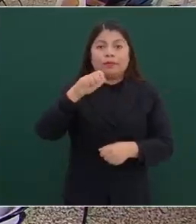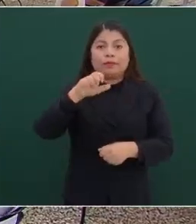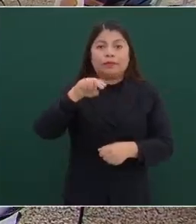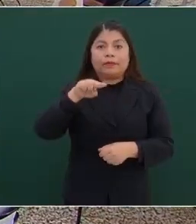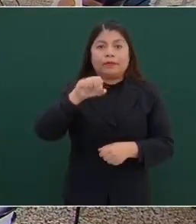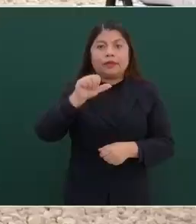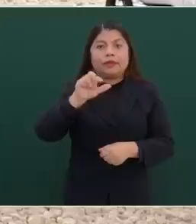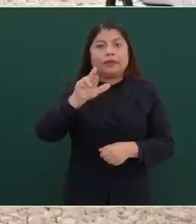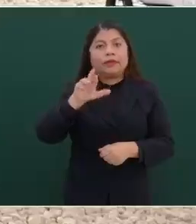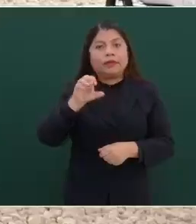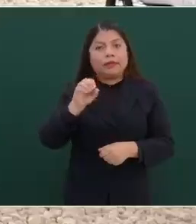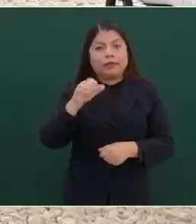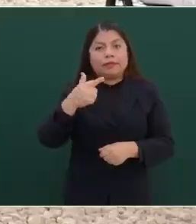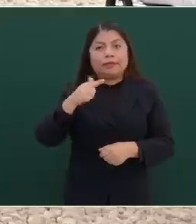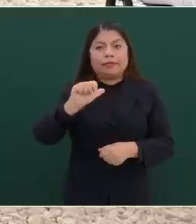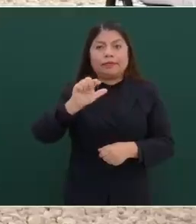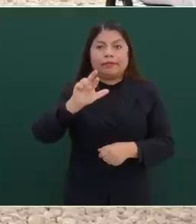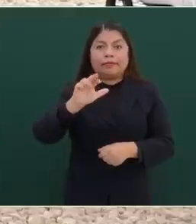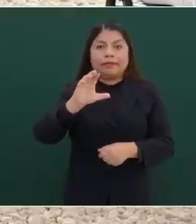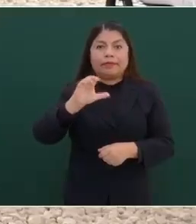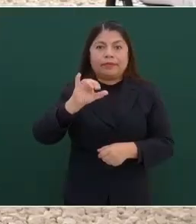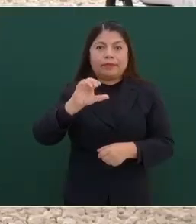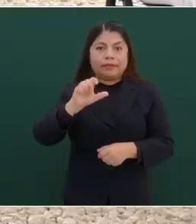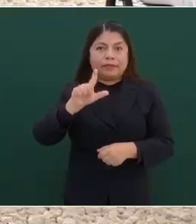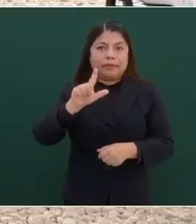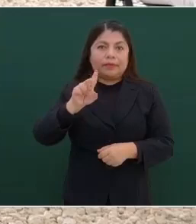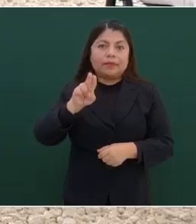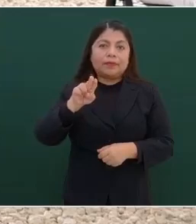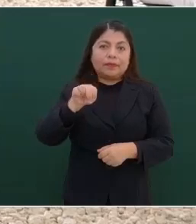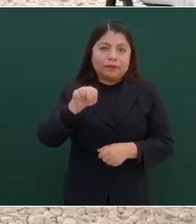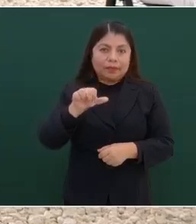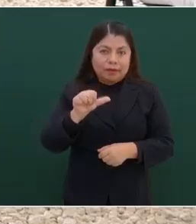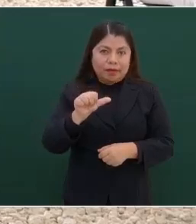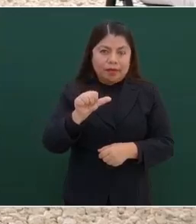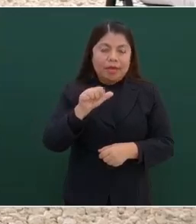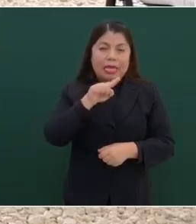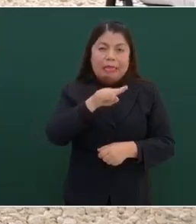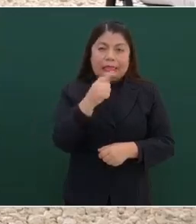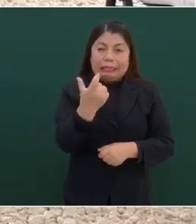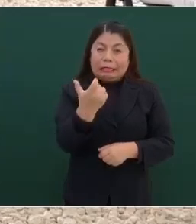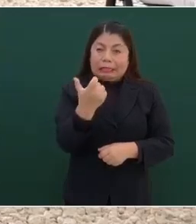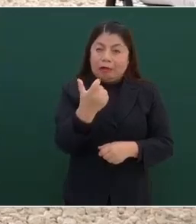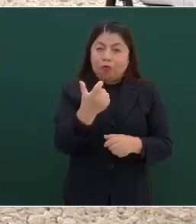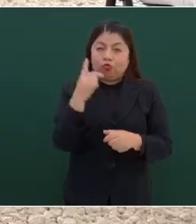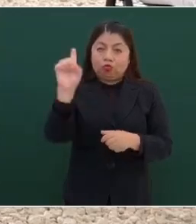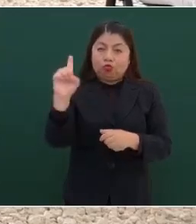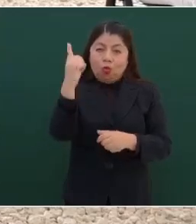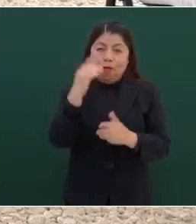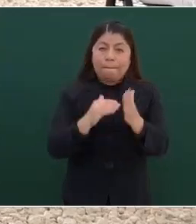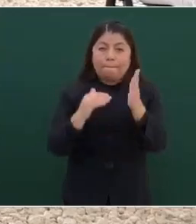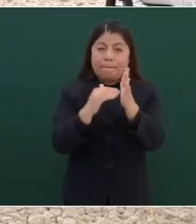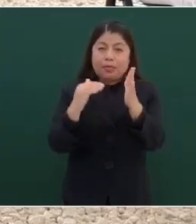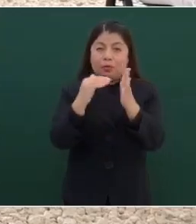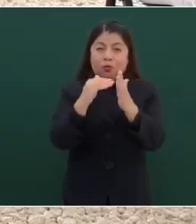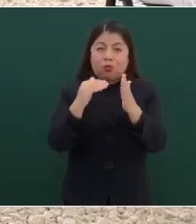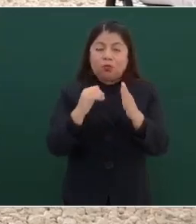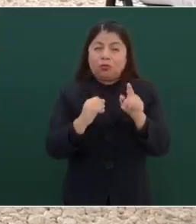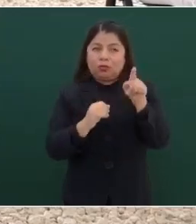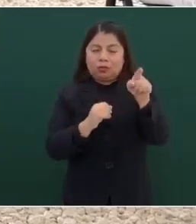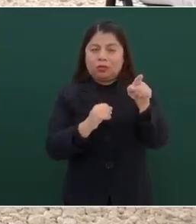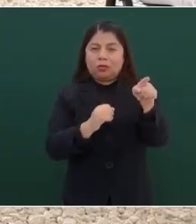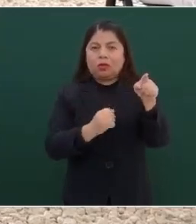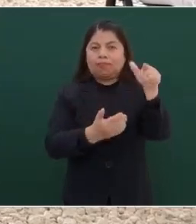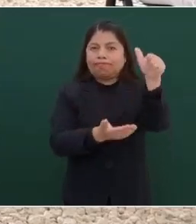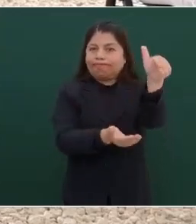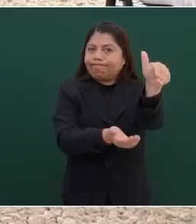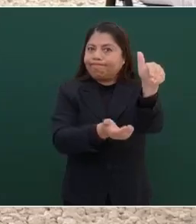Florida. Preguntarle su opinión al respecto y saber si hay más pendientes, si va a haber más bienes que se puedan estar peleando desde México